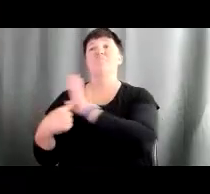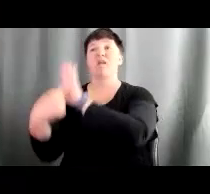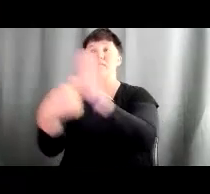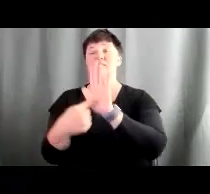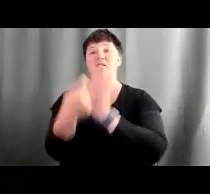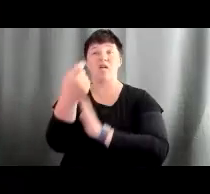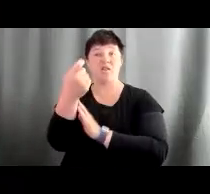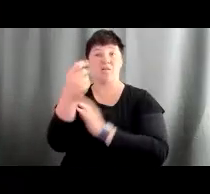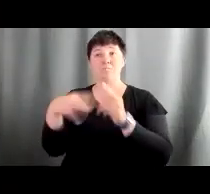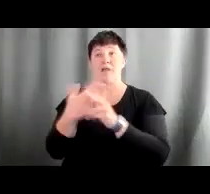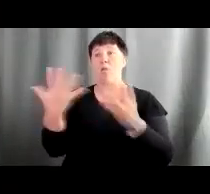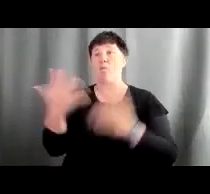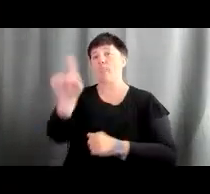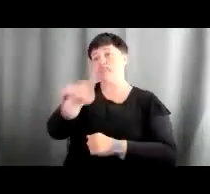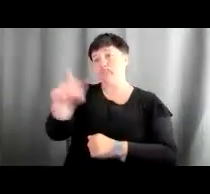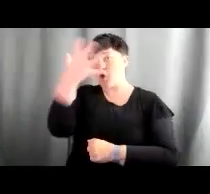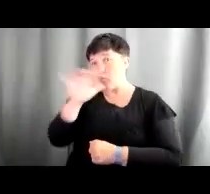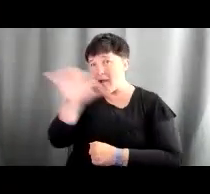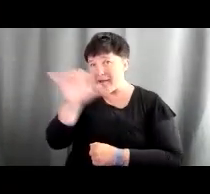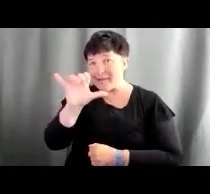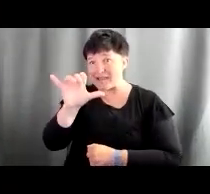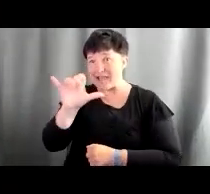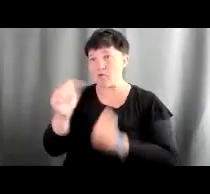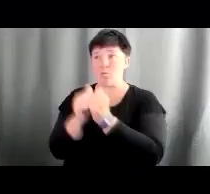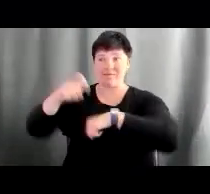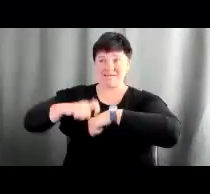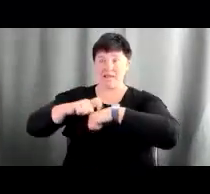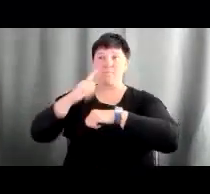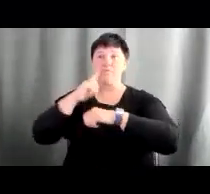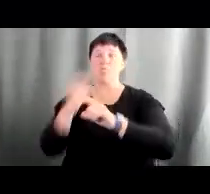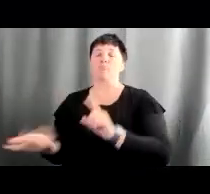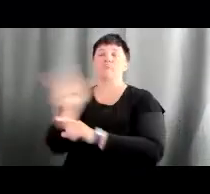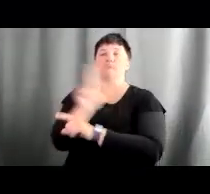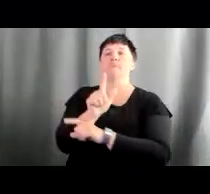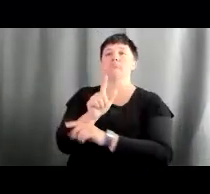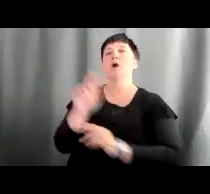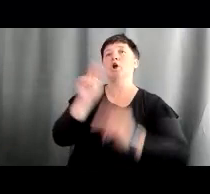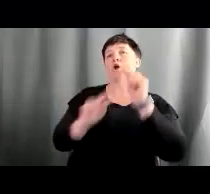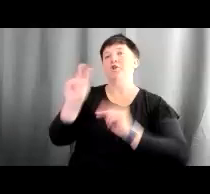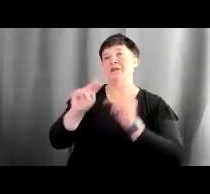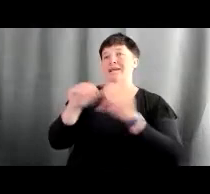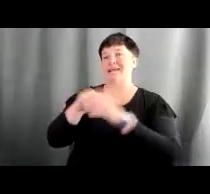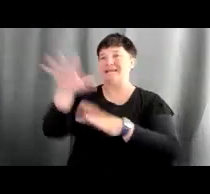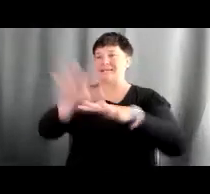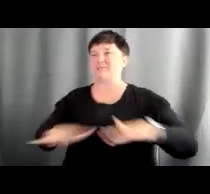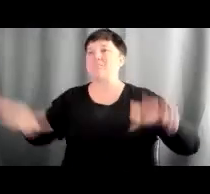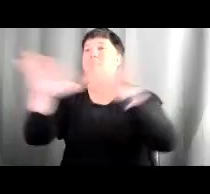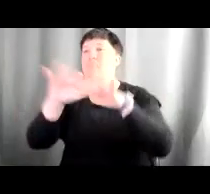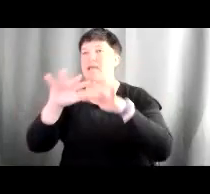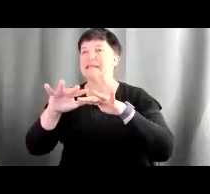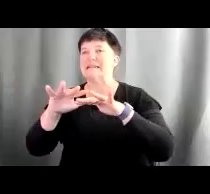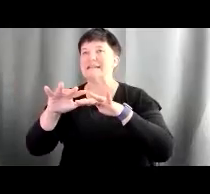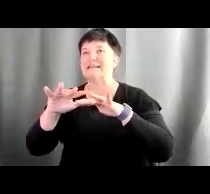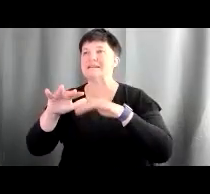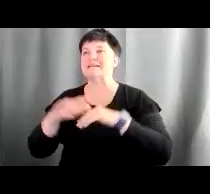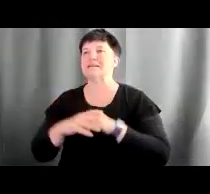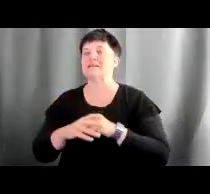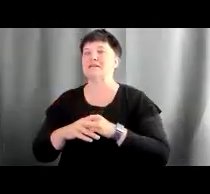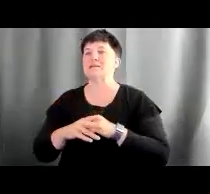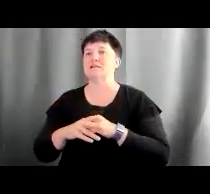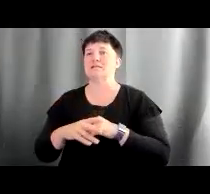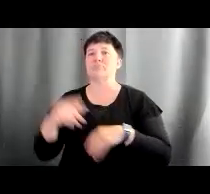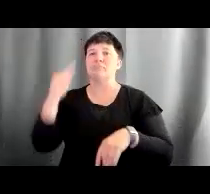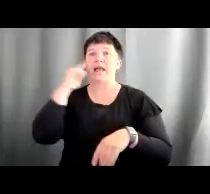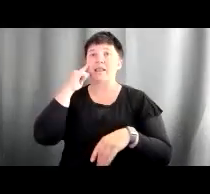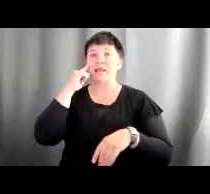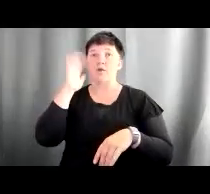poco de cómo se ven estas puntuaciones de anomalía en el tiempo y luego volveremos y tal vez las veremos en el espacio, porque creo que entonces